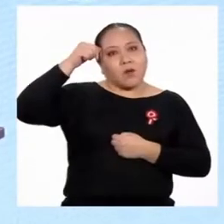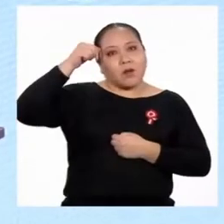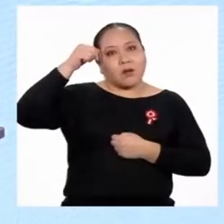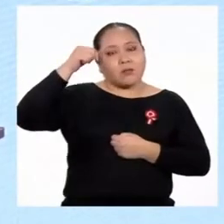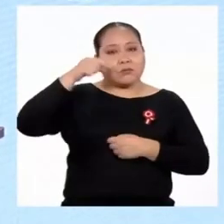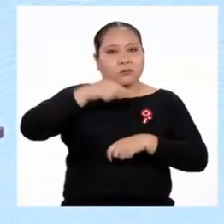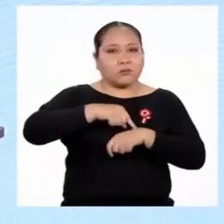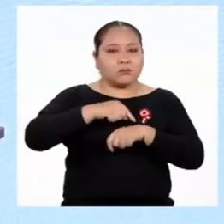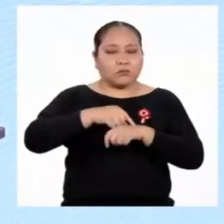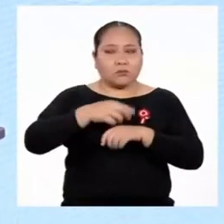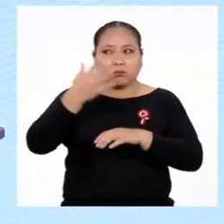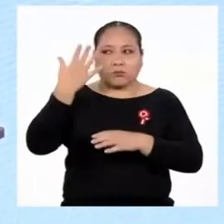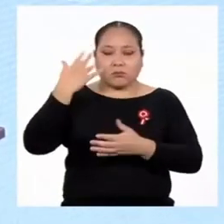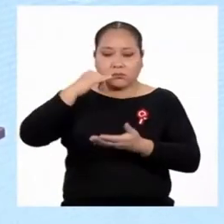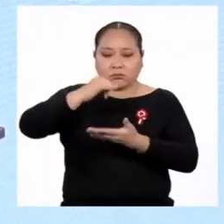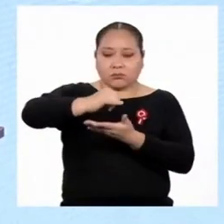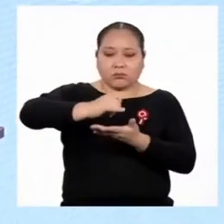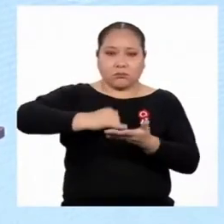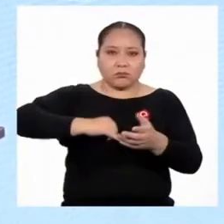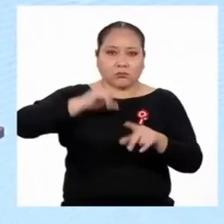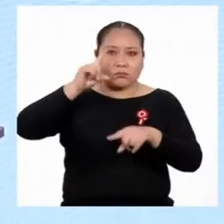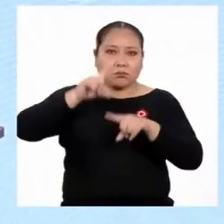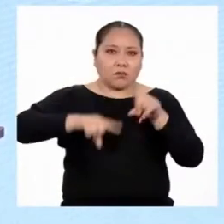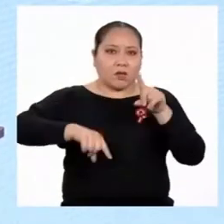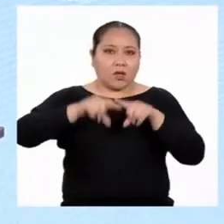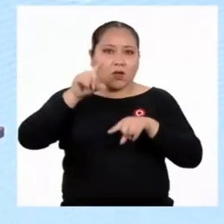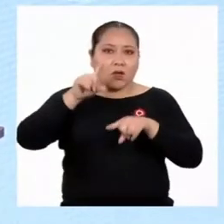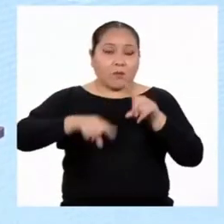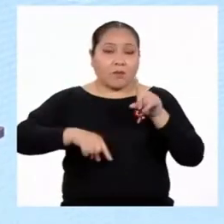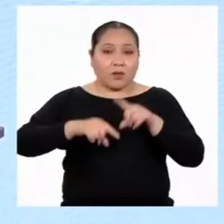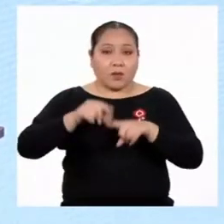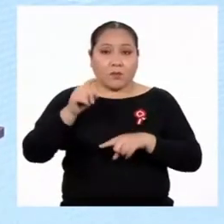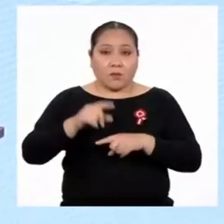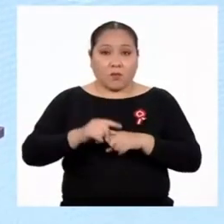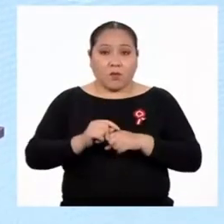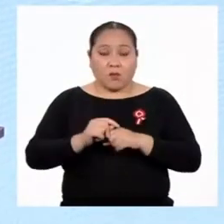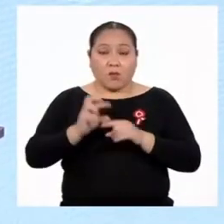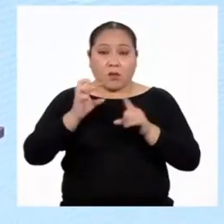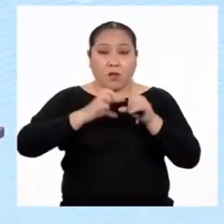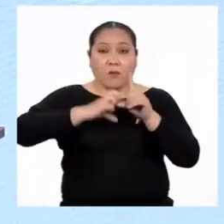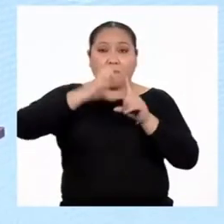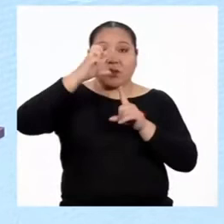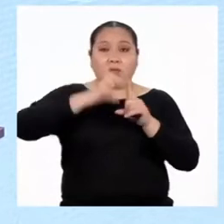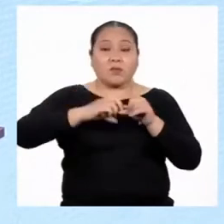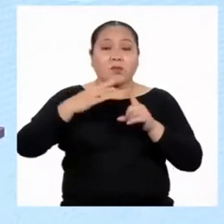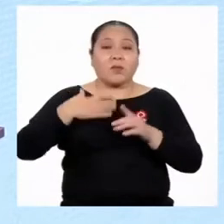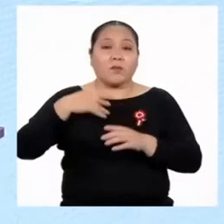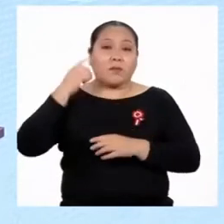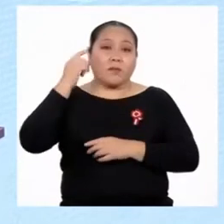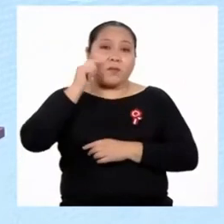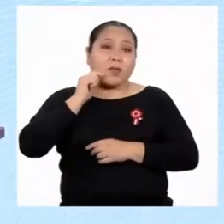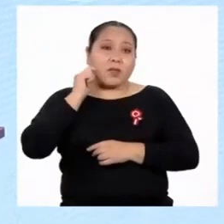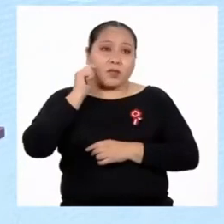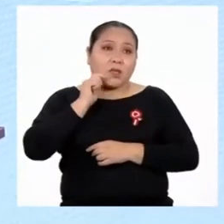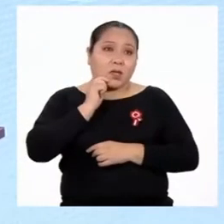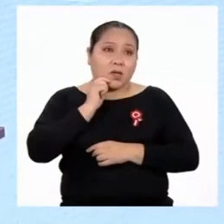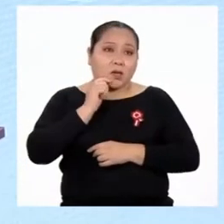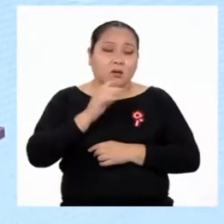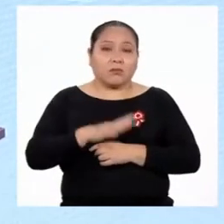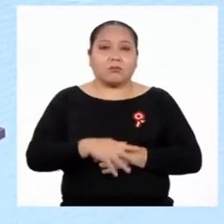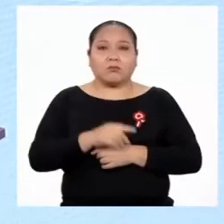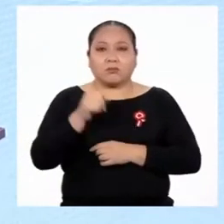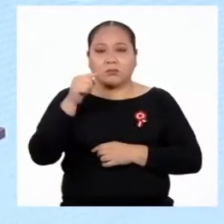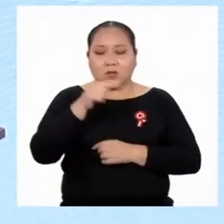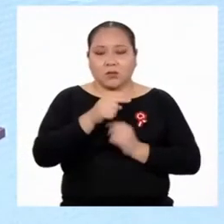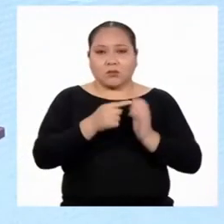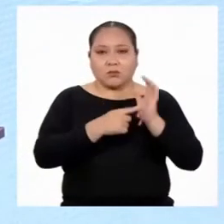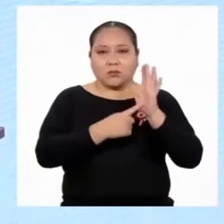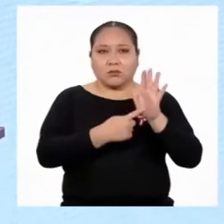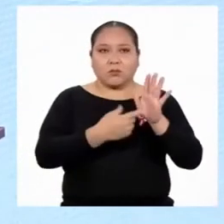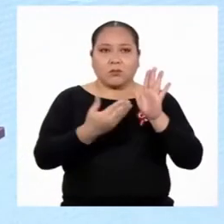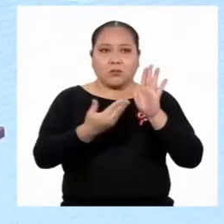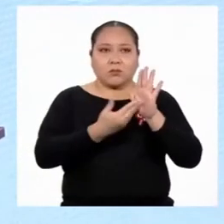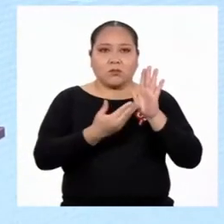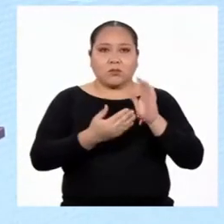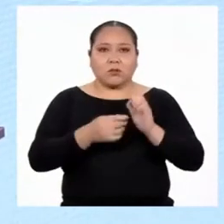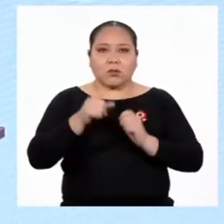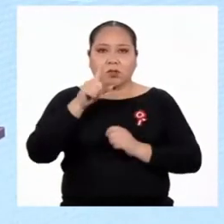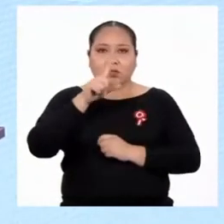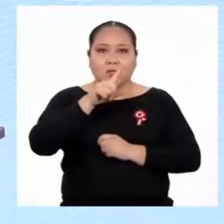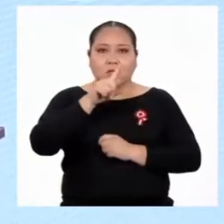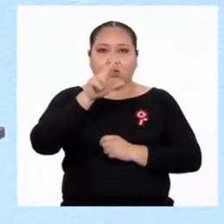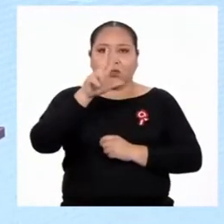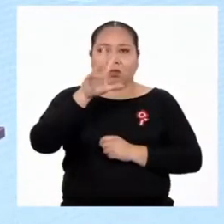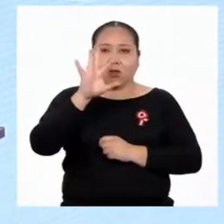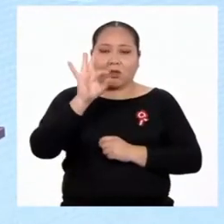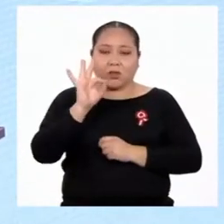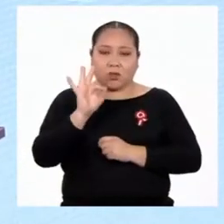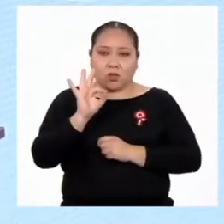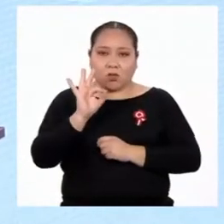me llegó el mensaje de mi primo con los resultados de la presión arterial de mi tía? Bueno, estos son